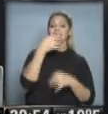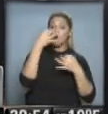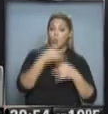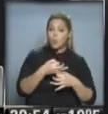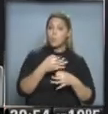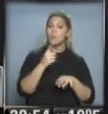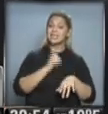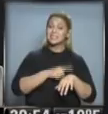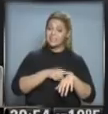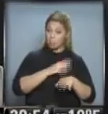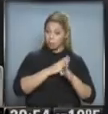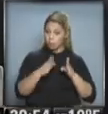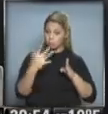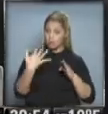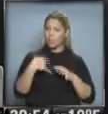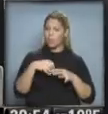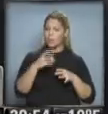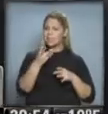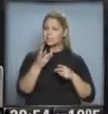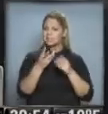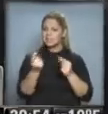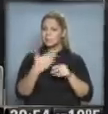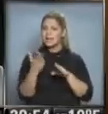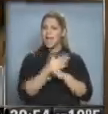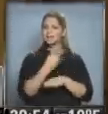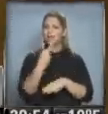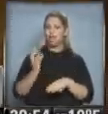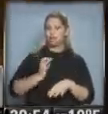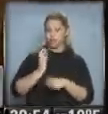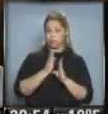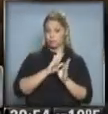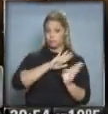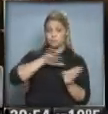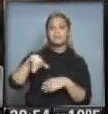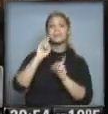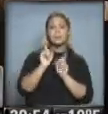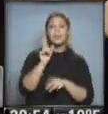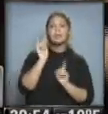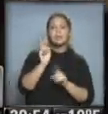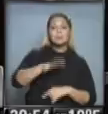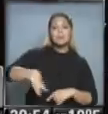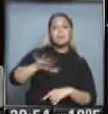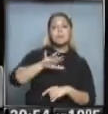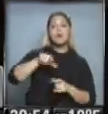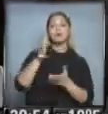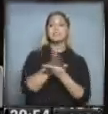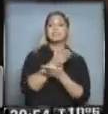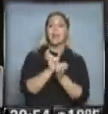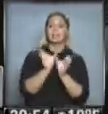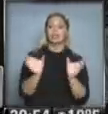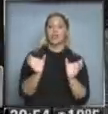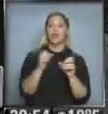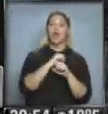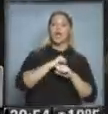todos los plazos eso tendría que terminar antes de los dos años también en el mismo sector la subdivisión carrió